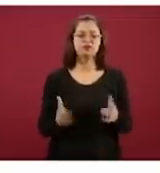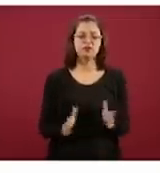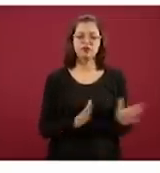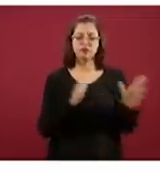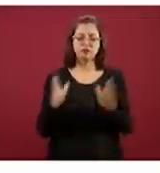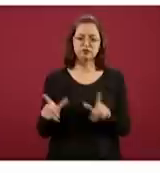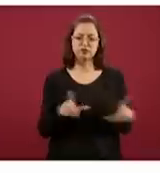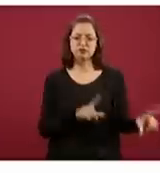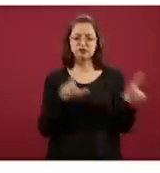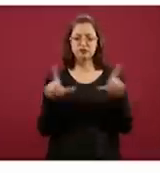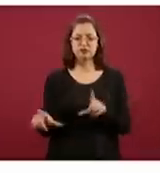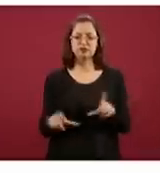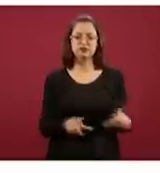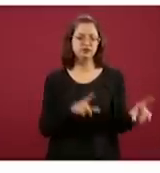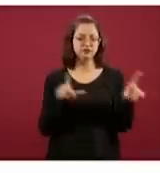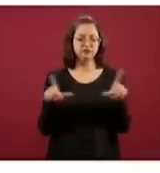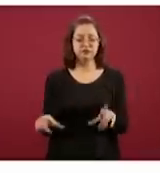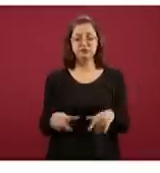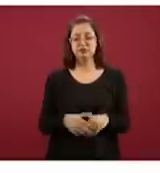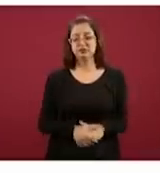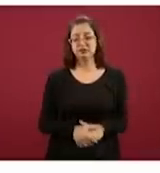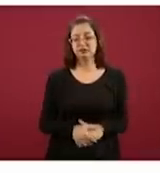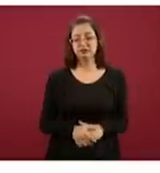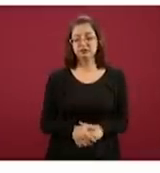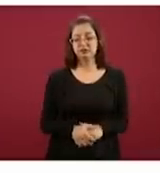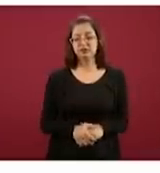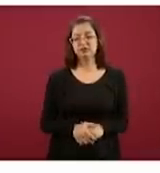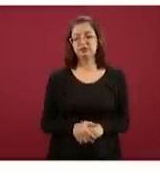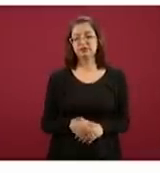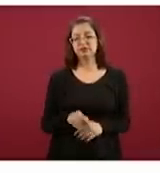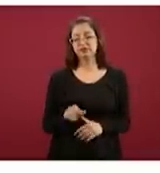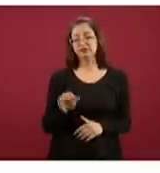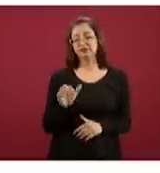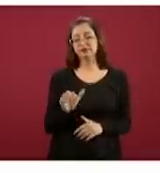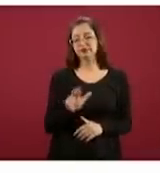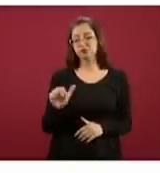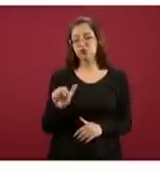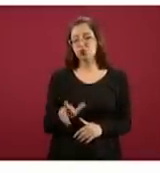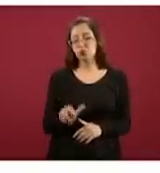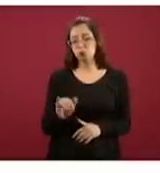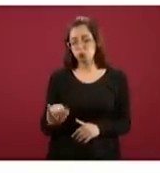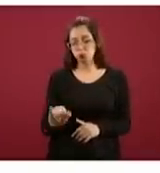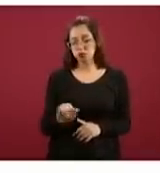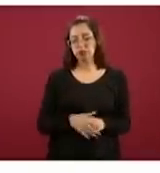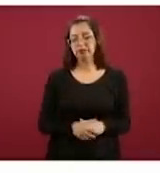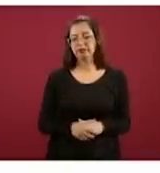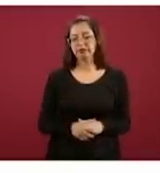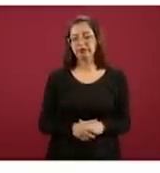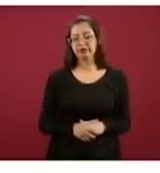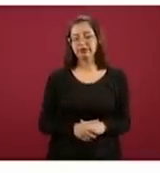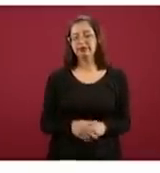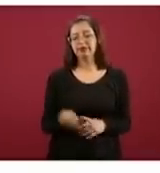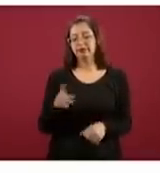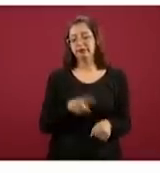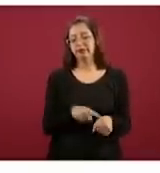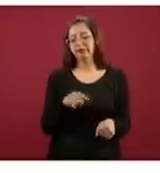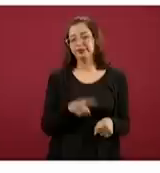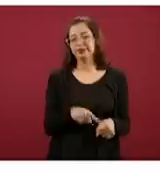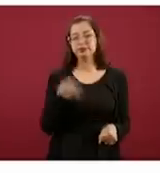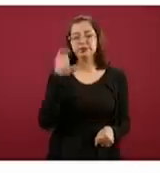ir presentando cada uno, también Ferrari, Aston Martin, uno color piñón que por ahí pueden